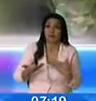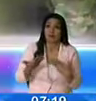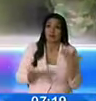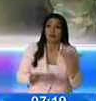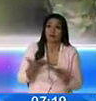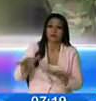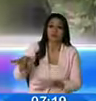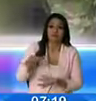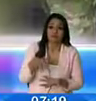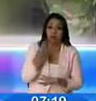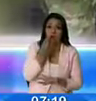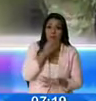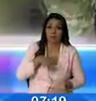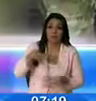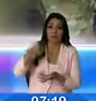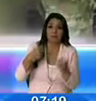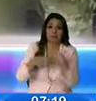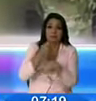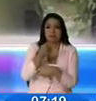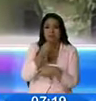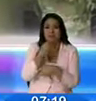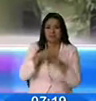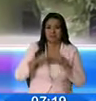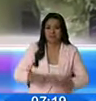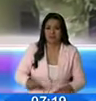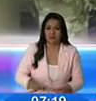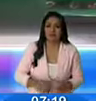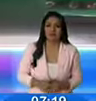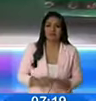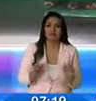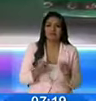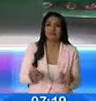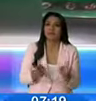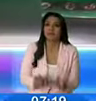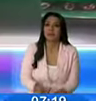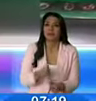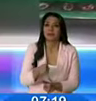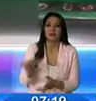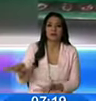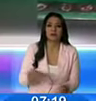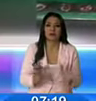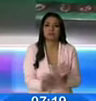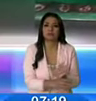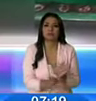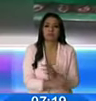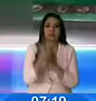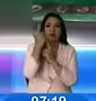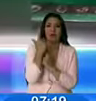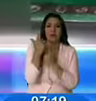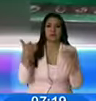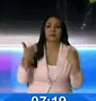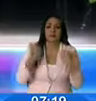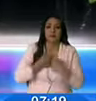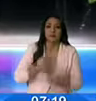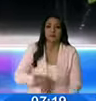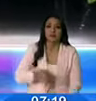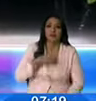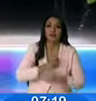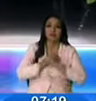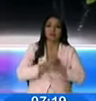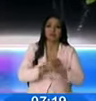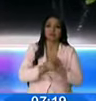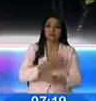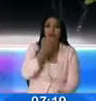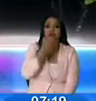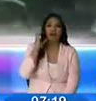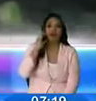para recolectar comida, medicinas, entre otras cosas, sino también para almacenar armas, chalecos, antibalas, radios y